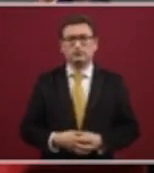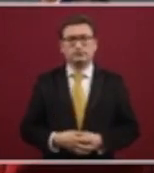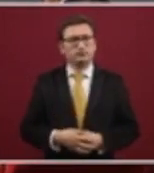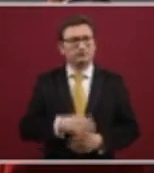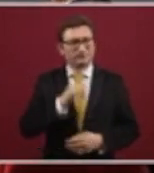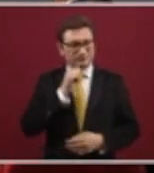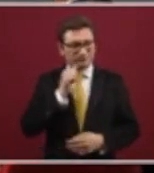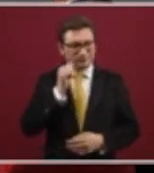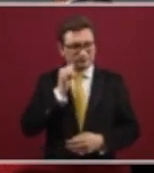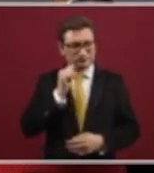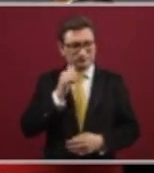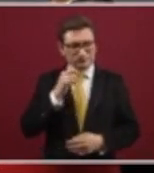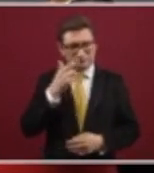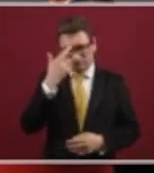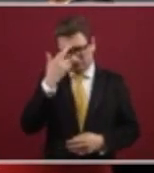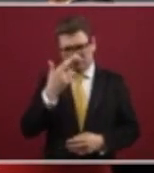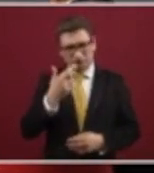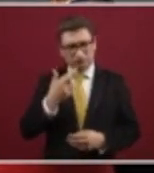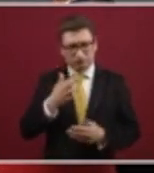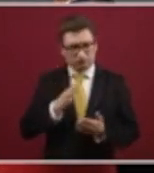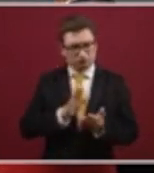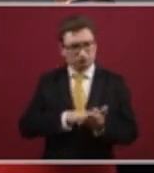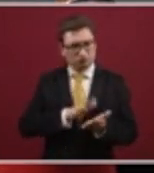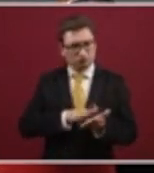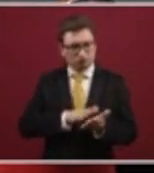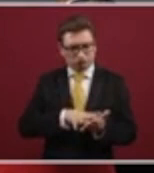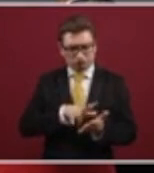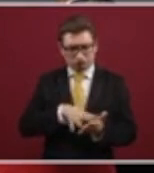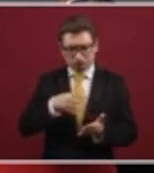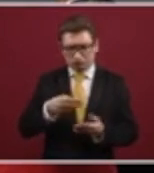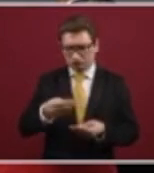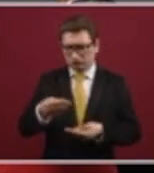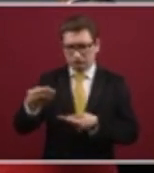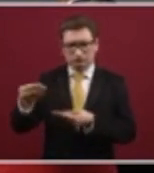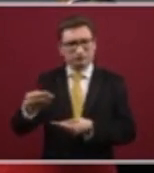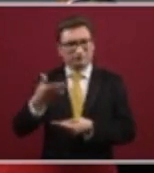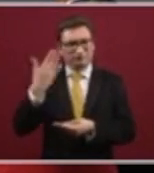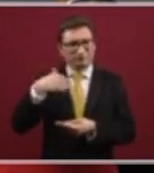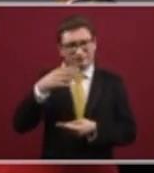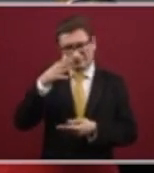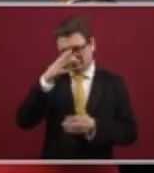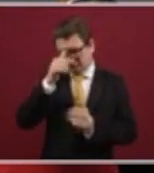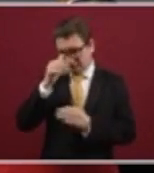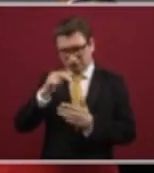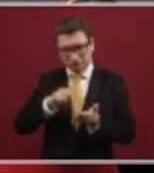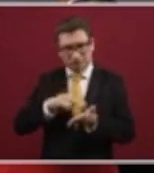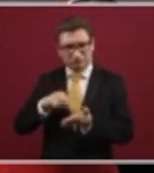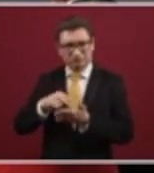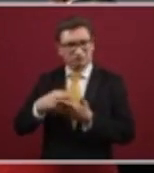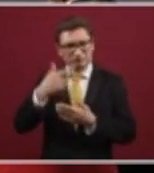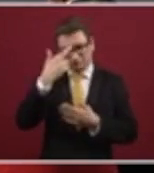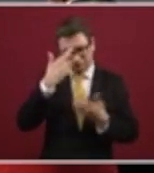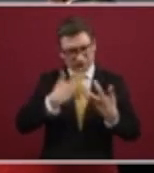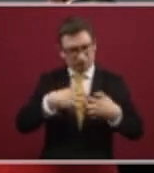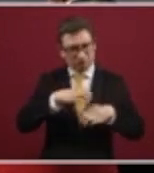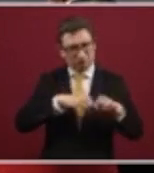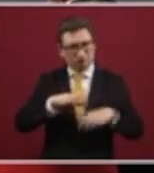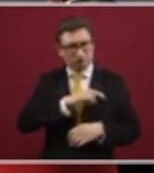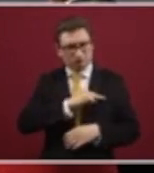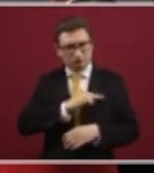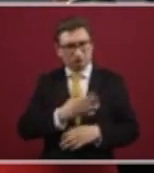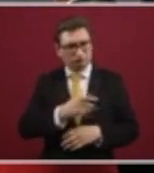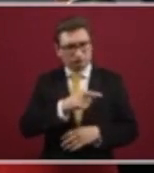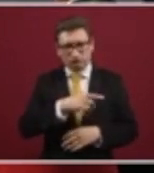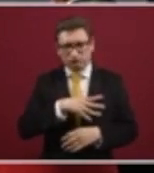Ayer se entregó la copia del acuerdo que firmamos con los empresarios.